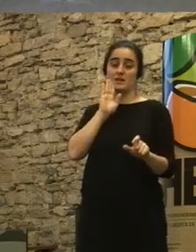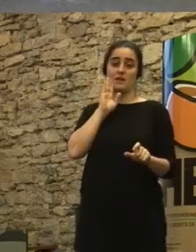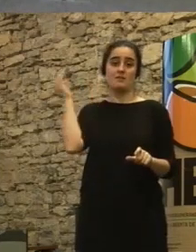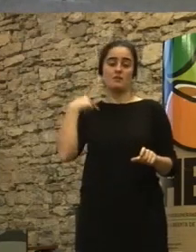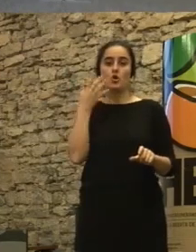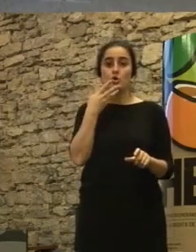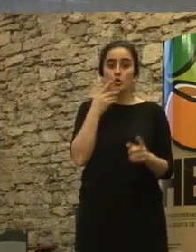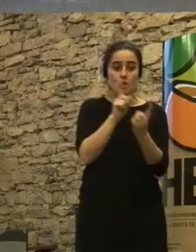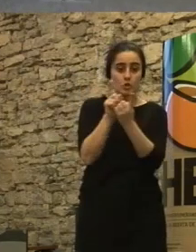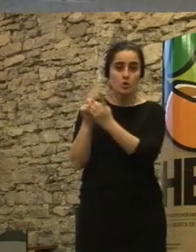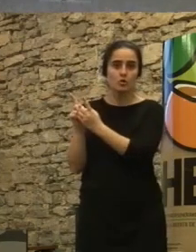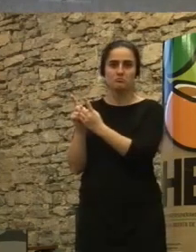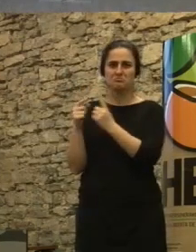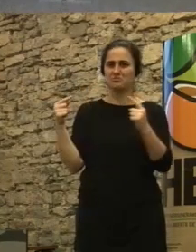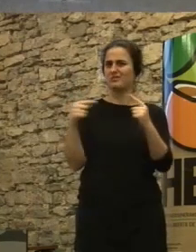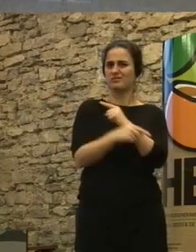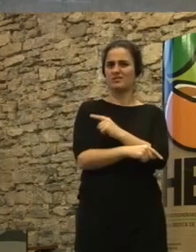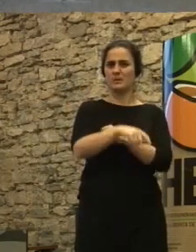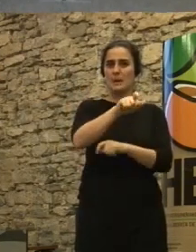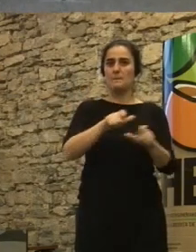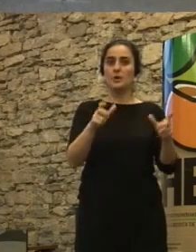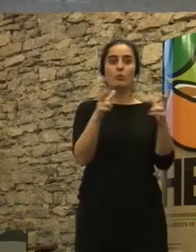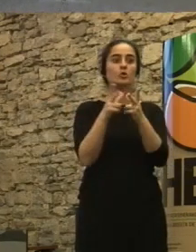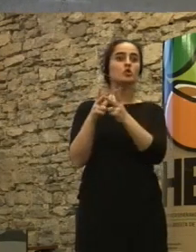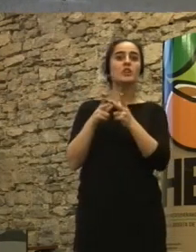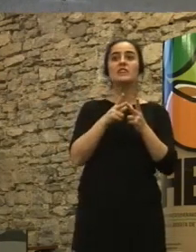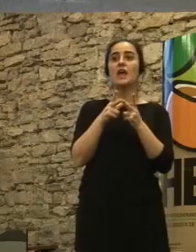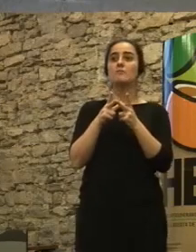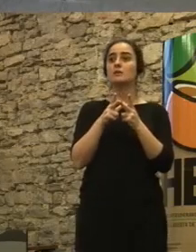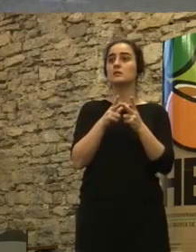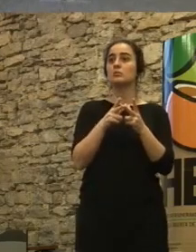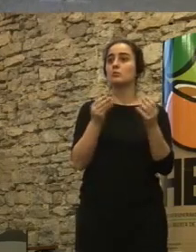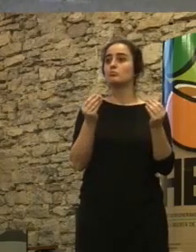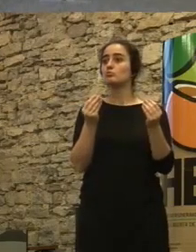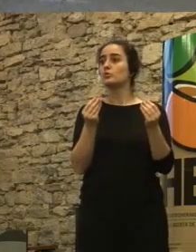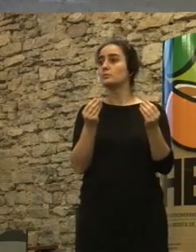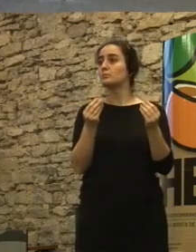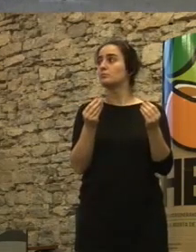conozco personalmente, al revés, no son personas socialmente muy